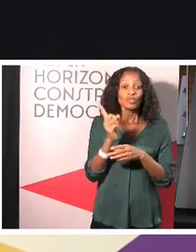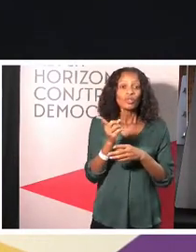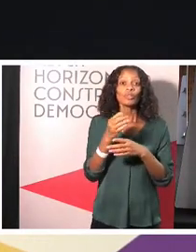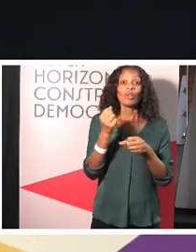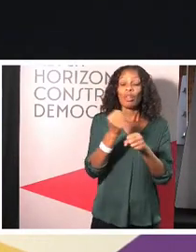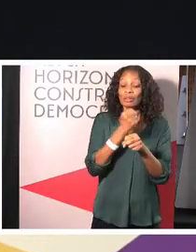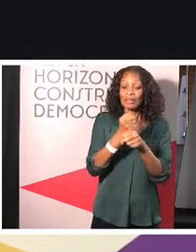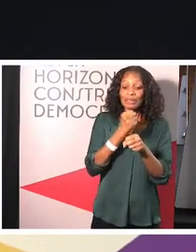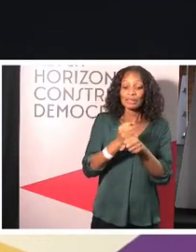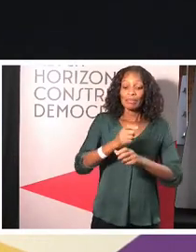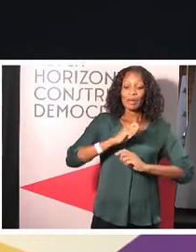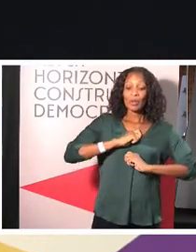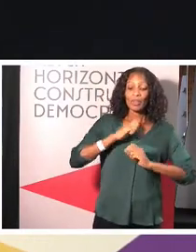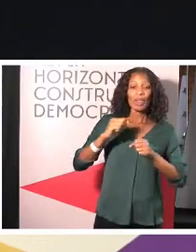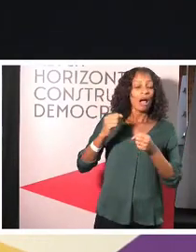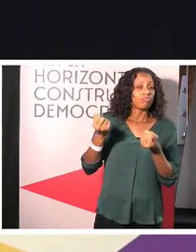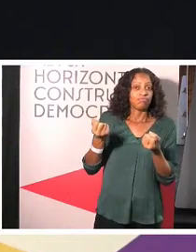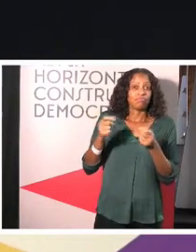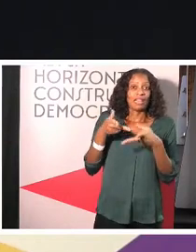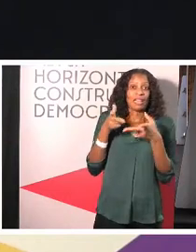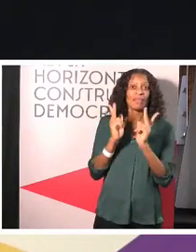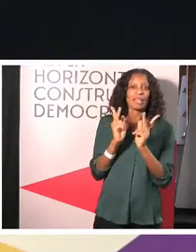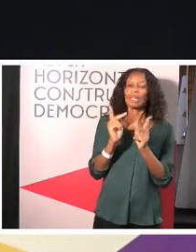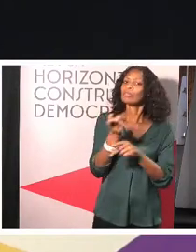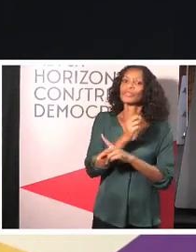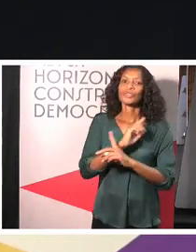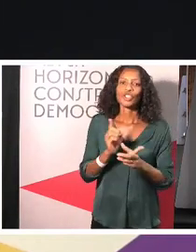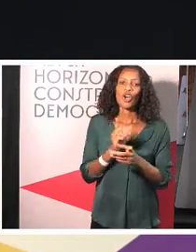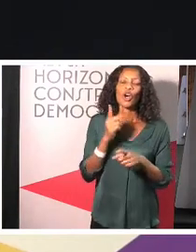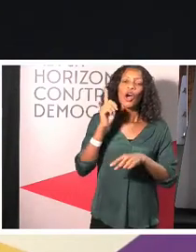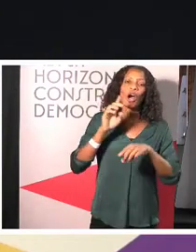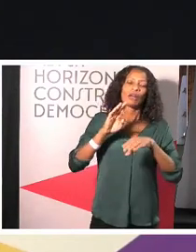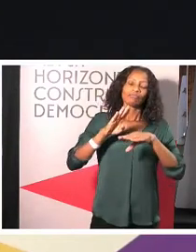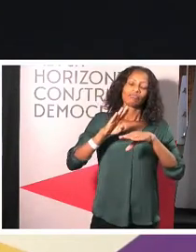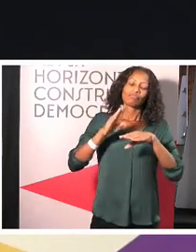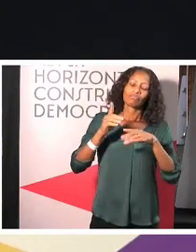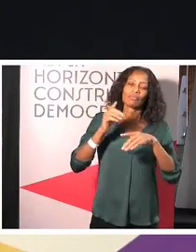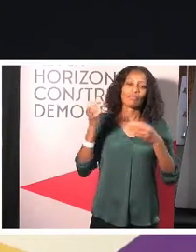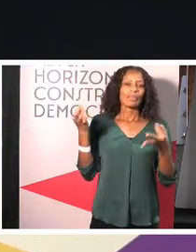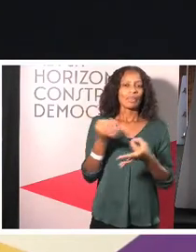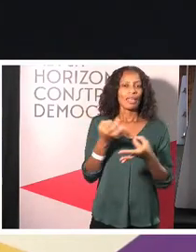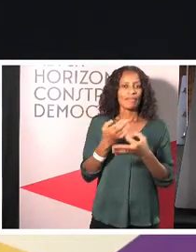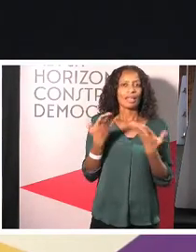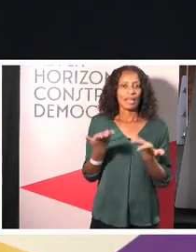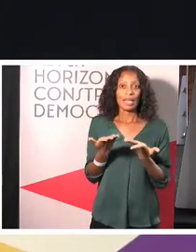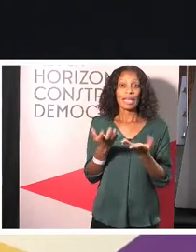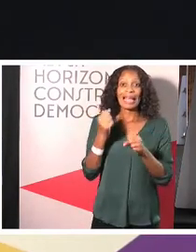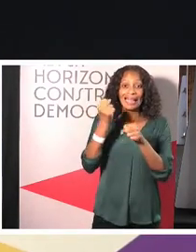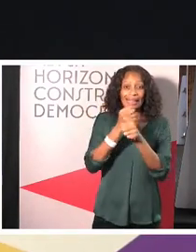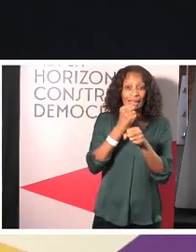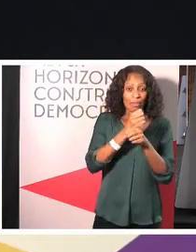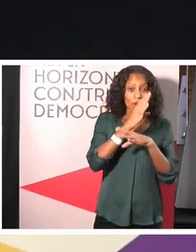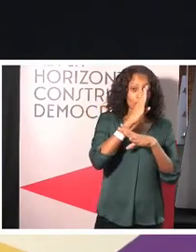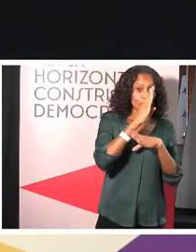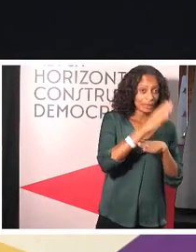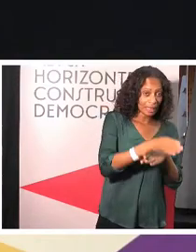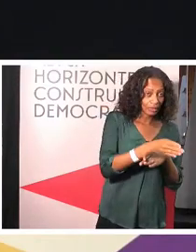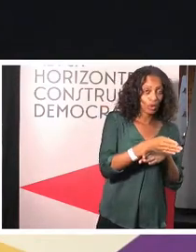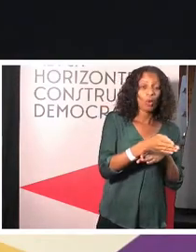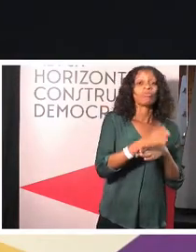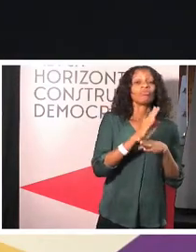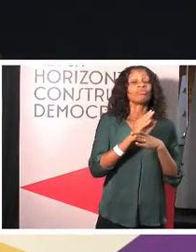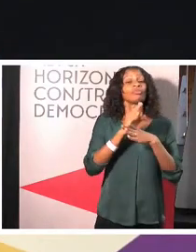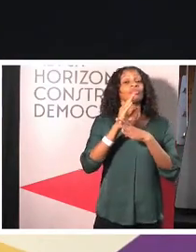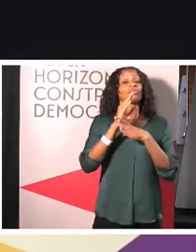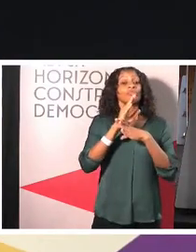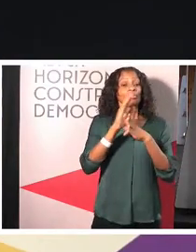estar completamente desarrollada, y que tiene que haber una distinción entre el trabajo directo y la creatividad o como